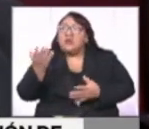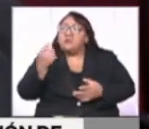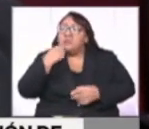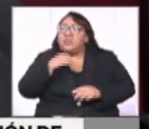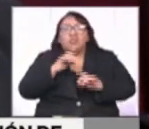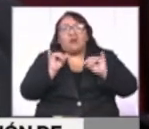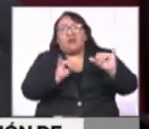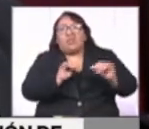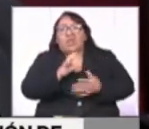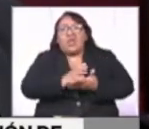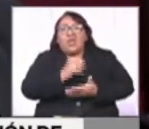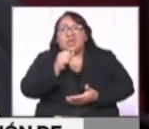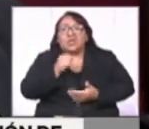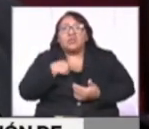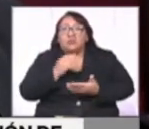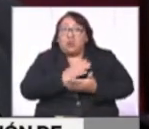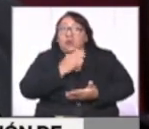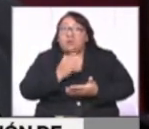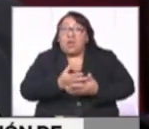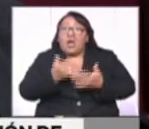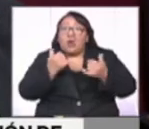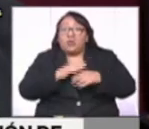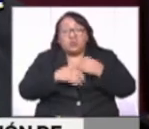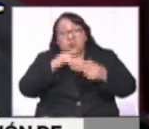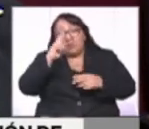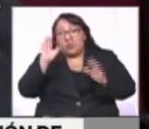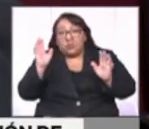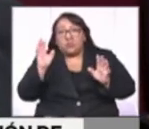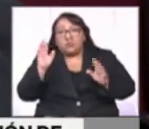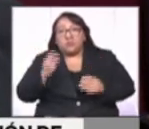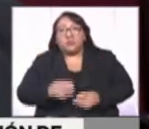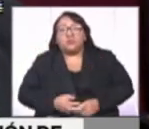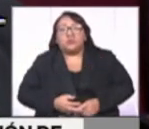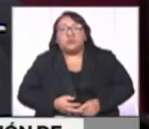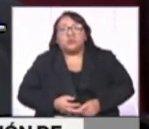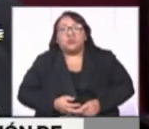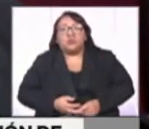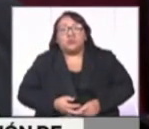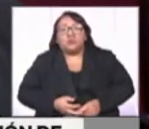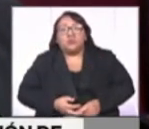ICA. ICA está con problemas serios ahora, todo el Perú. Sin embargo, señor,